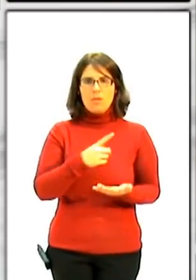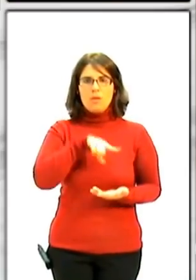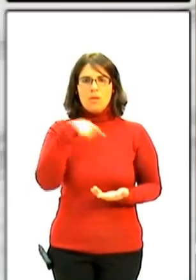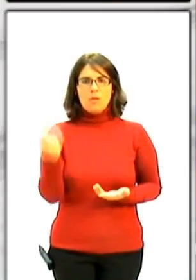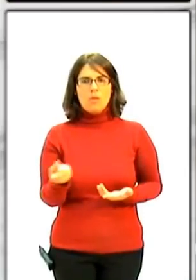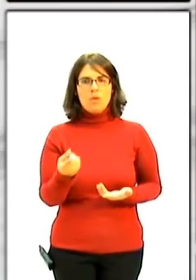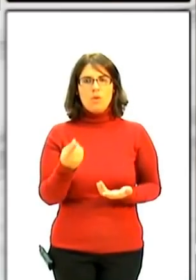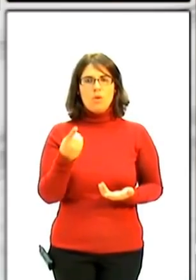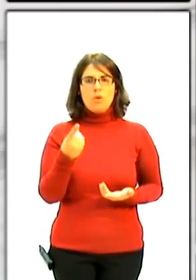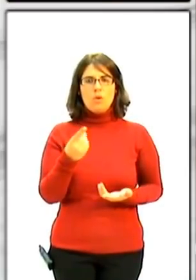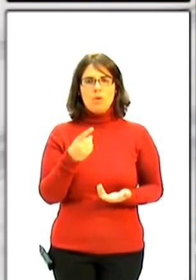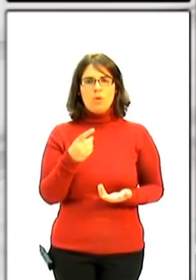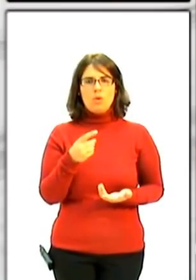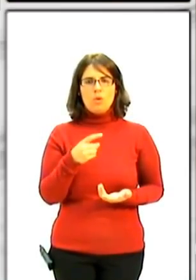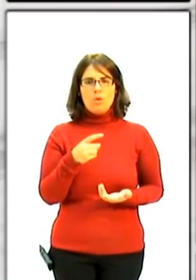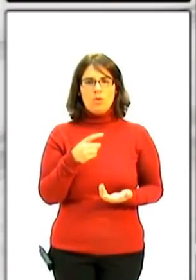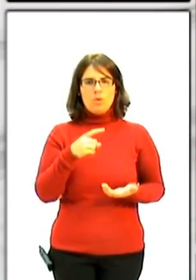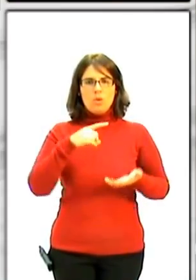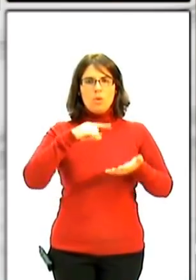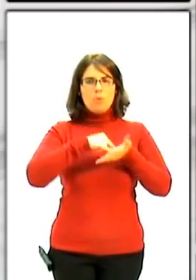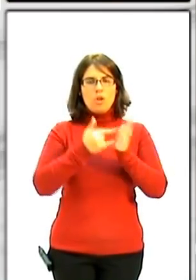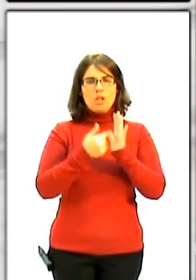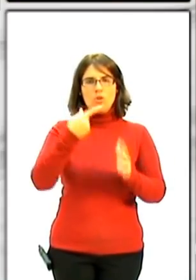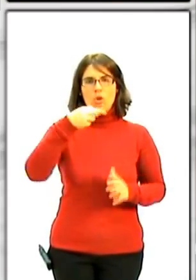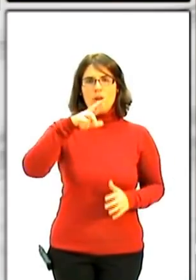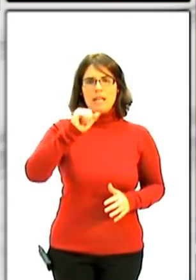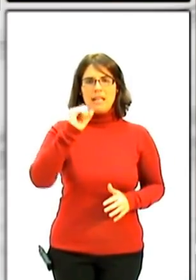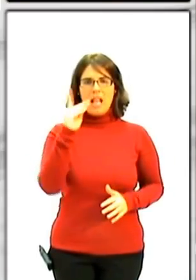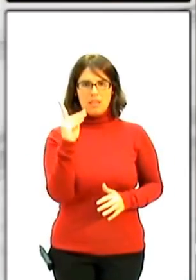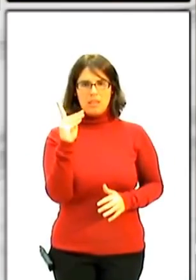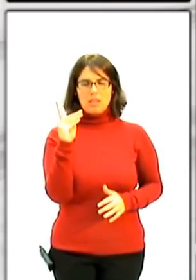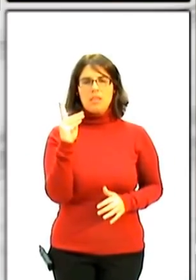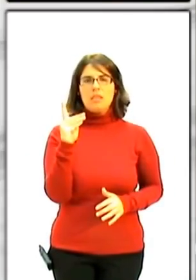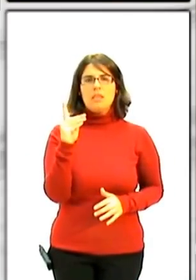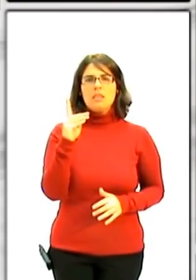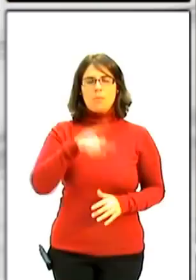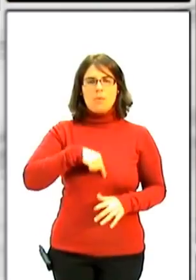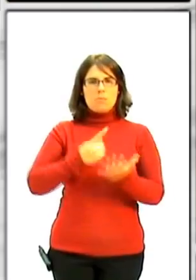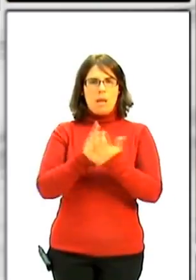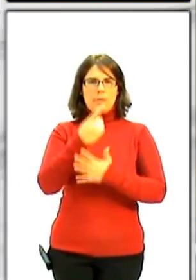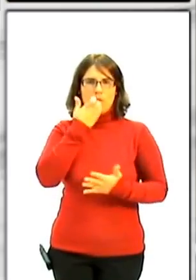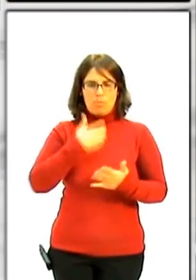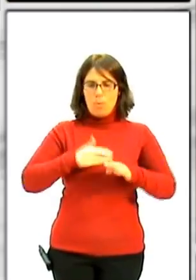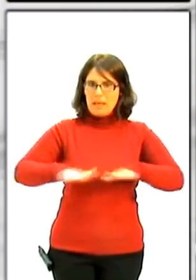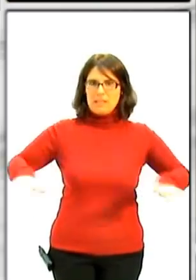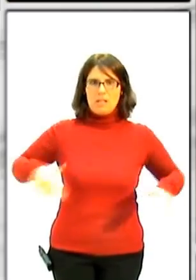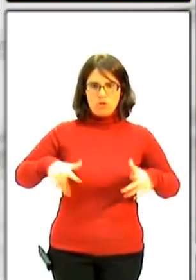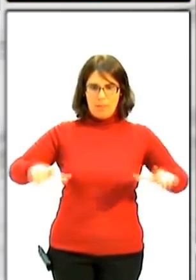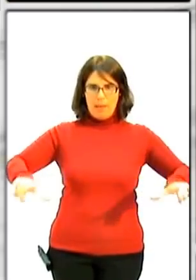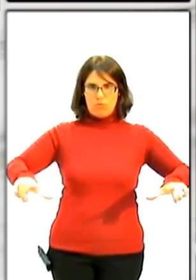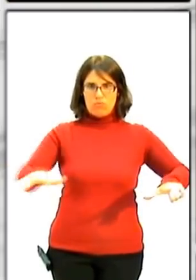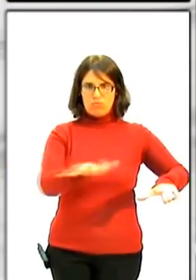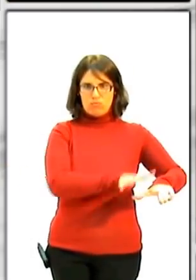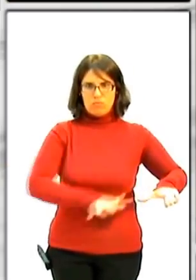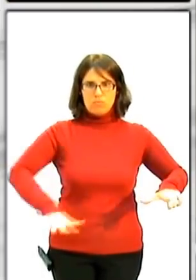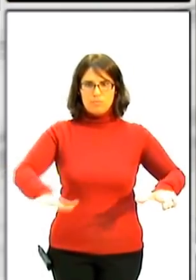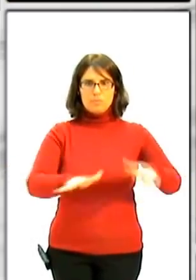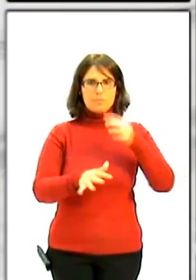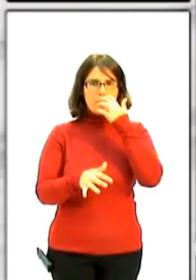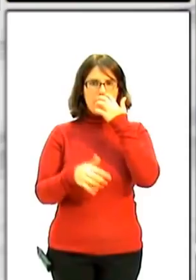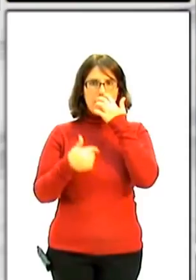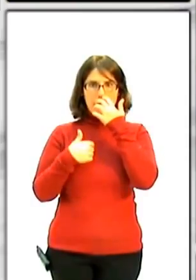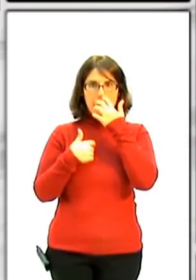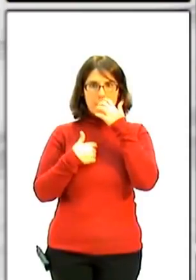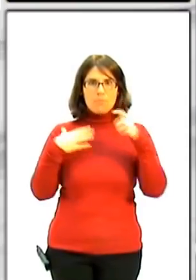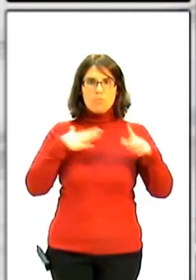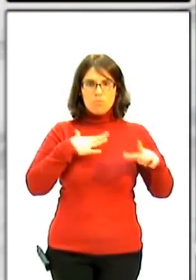logró buenos accesos a mapas, ¿no? Yo era capaz de, en esta mesa, pues tenía un tablero y sobre ese tablero podía